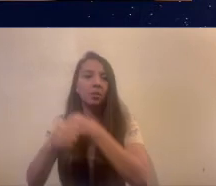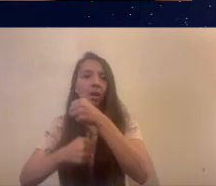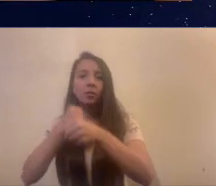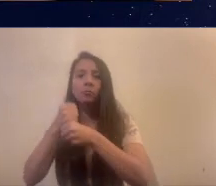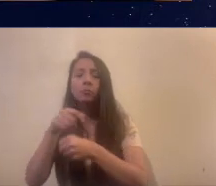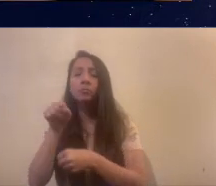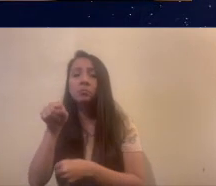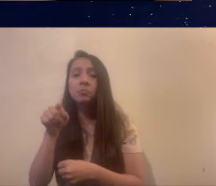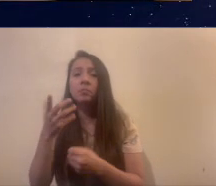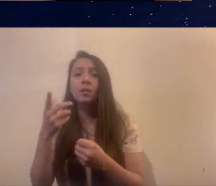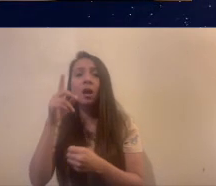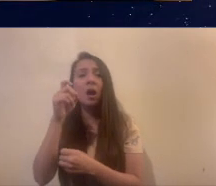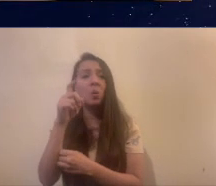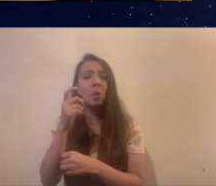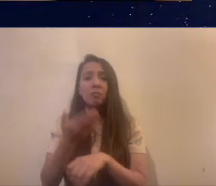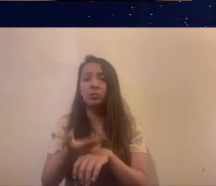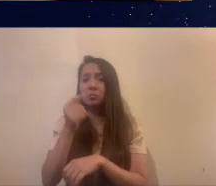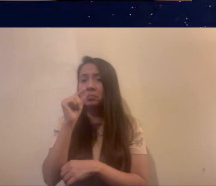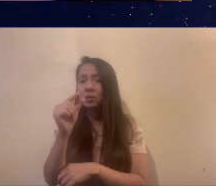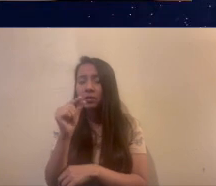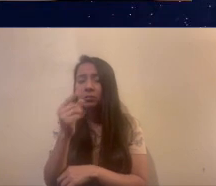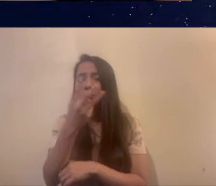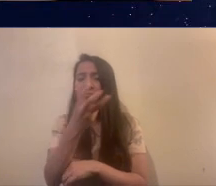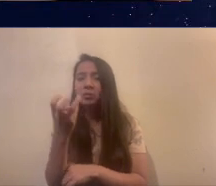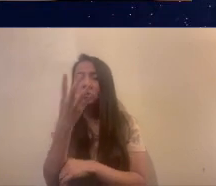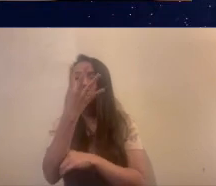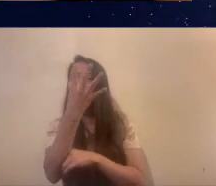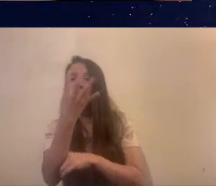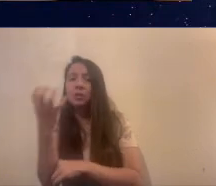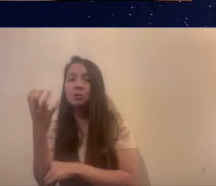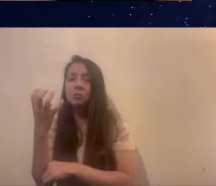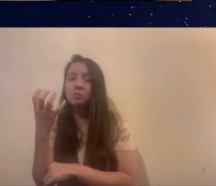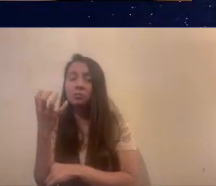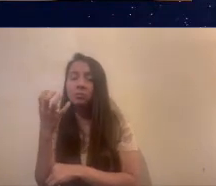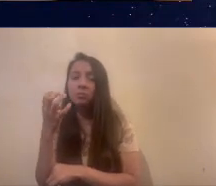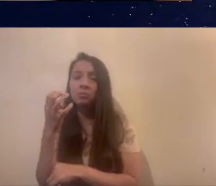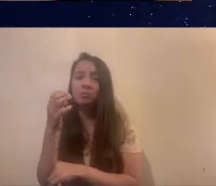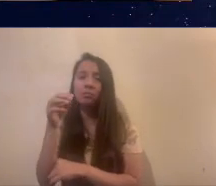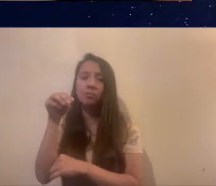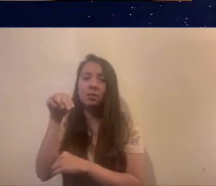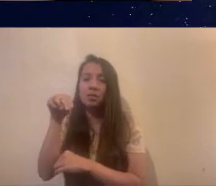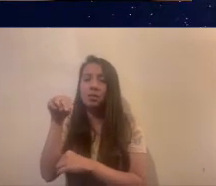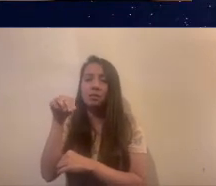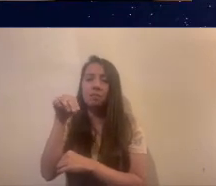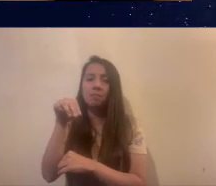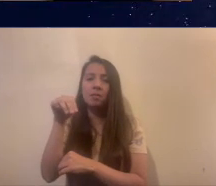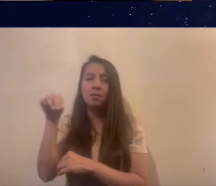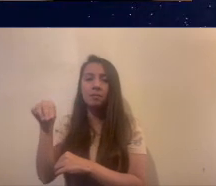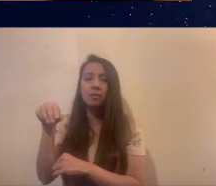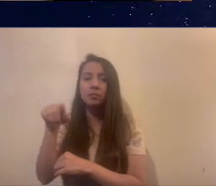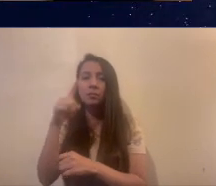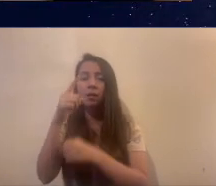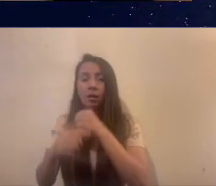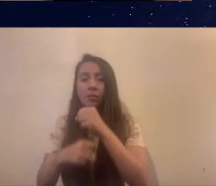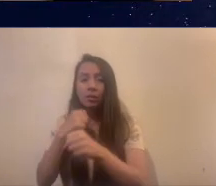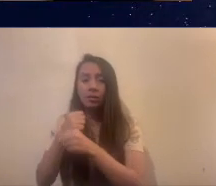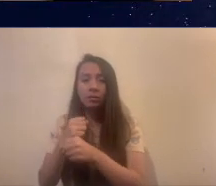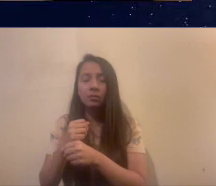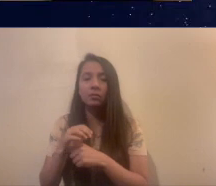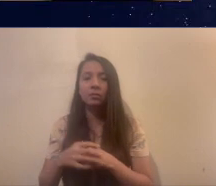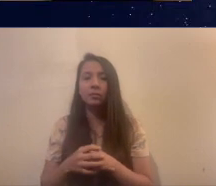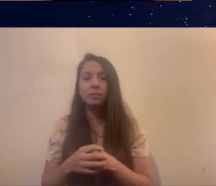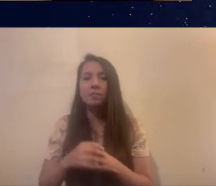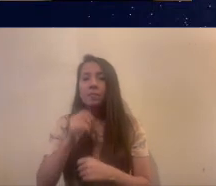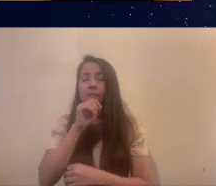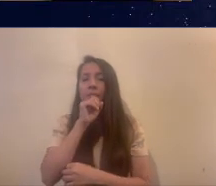los que la acumulación de agua es de 300, 400 milímetros anuales. Y importante